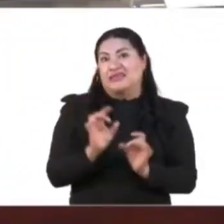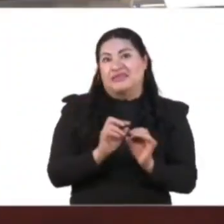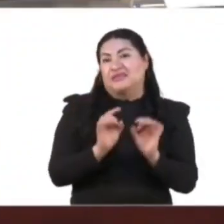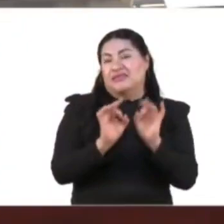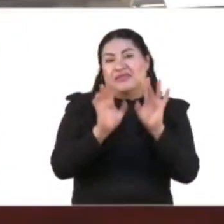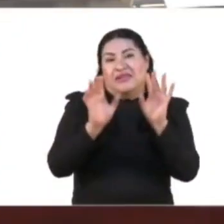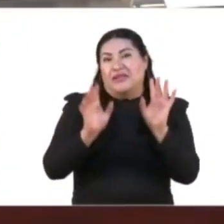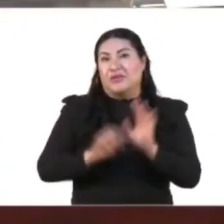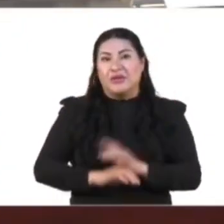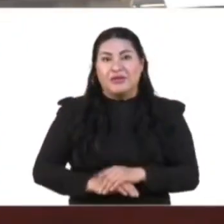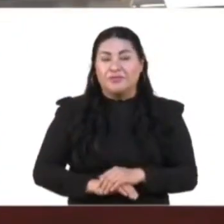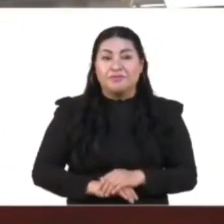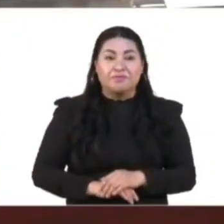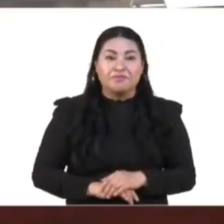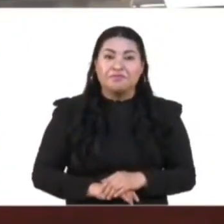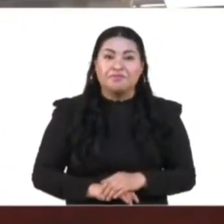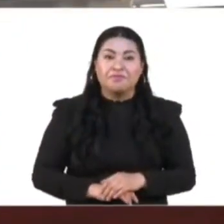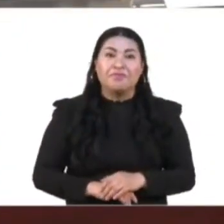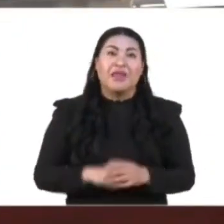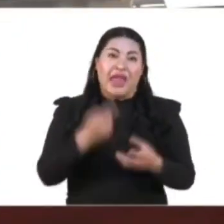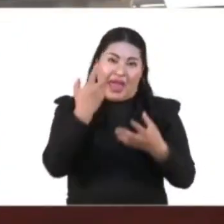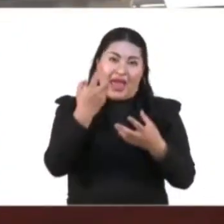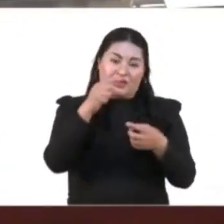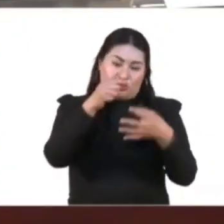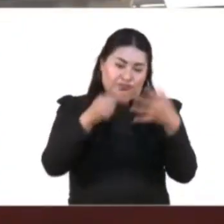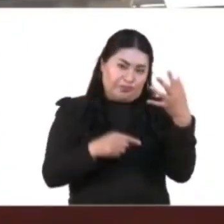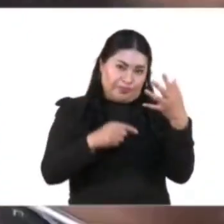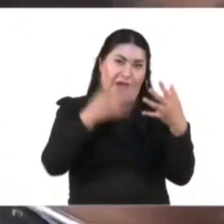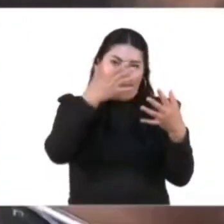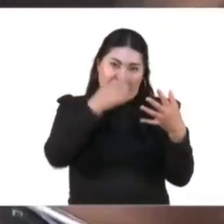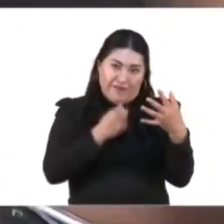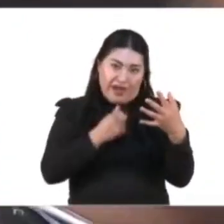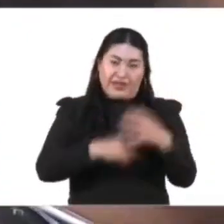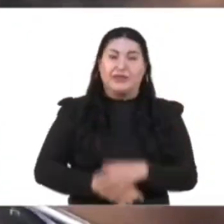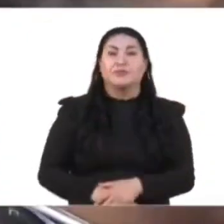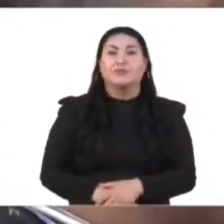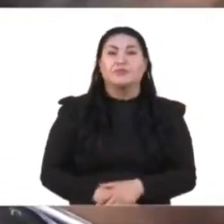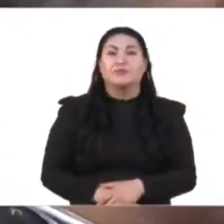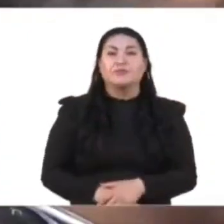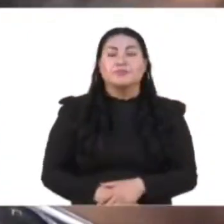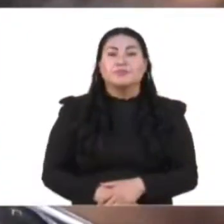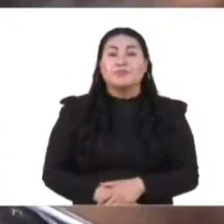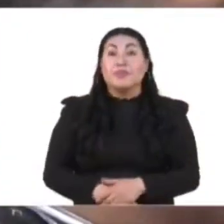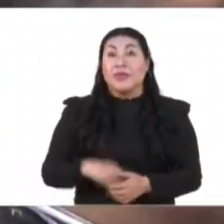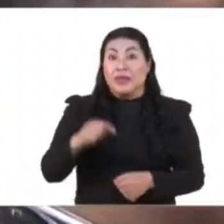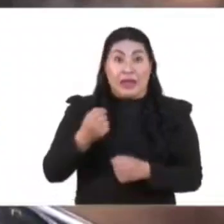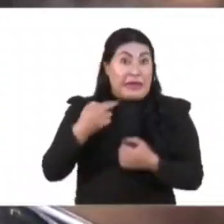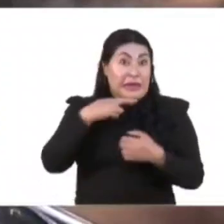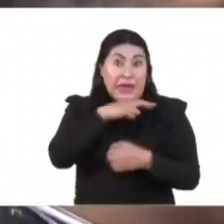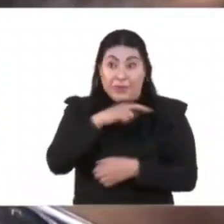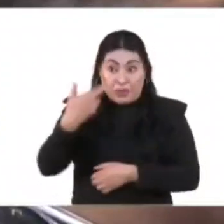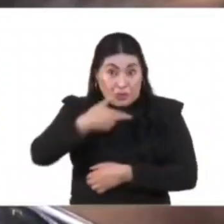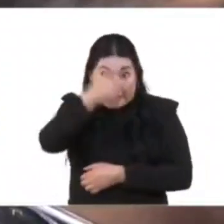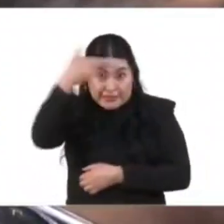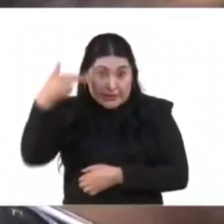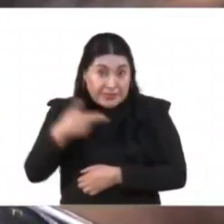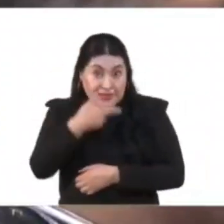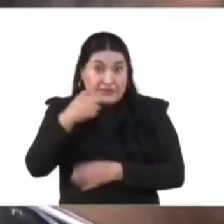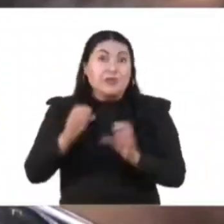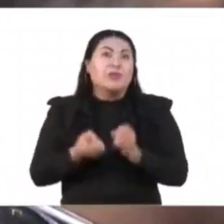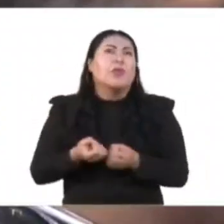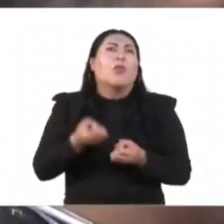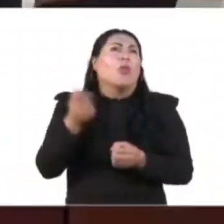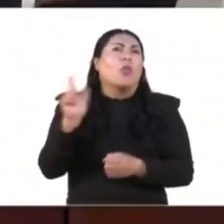chocados, ¿no? Okay, esa es la distribución que tenemos de la falla. ¿Y inmediatamente se revisan o cuál es el tiempo de